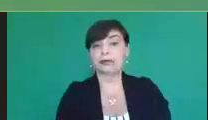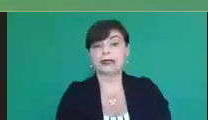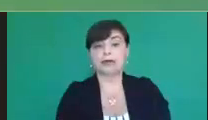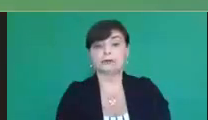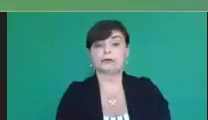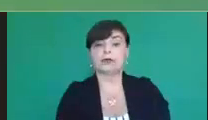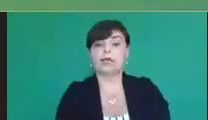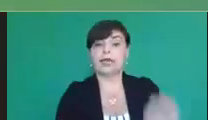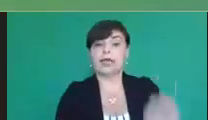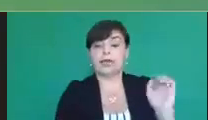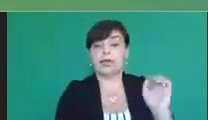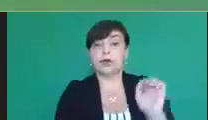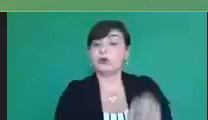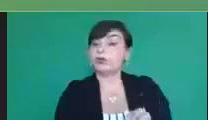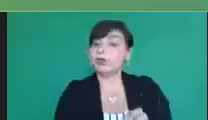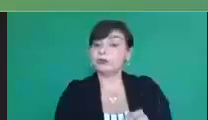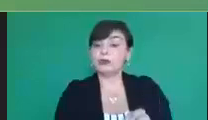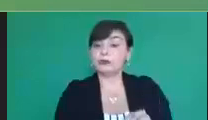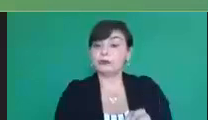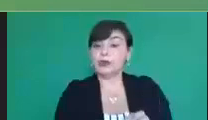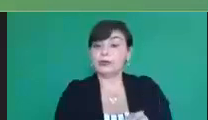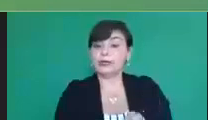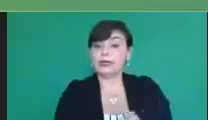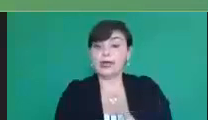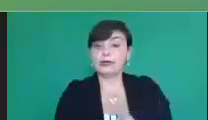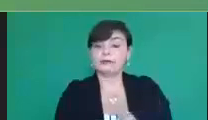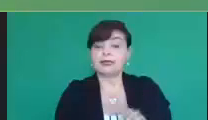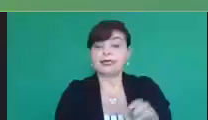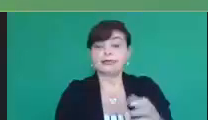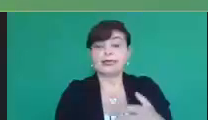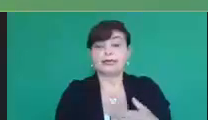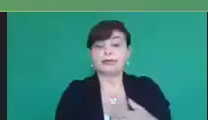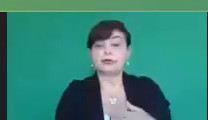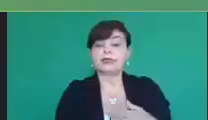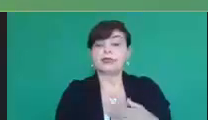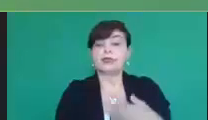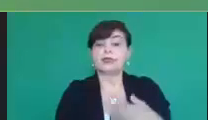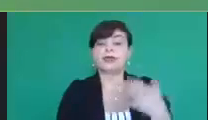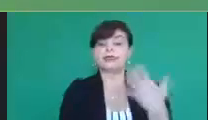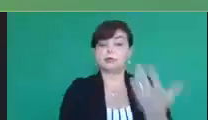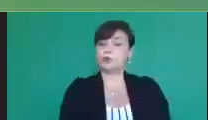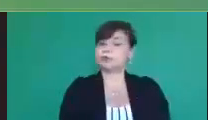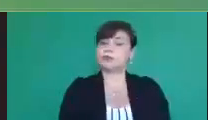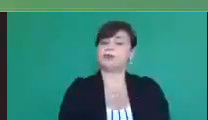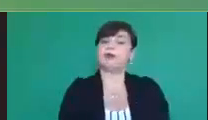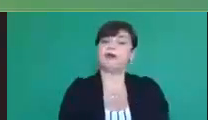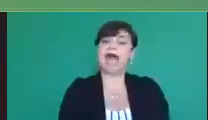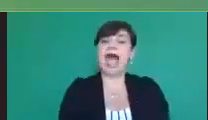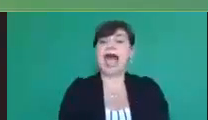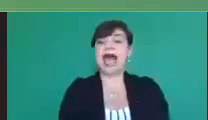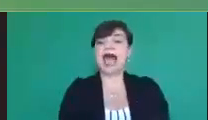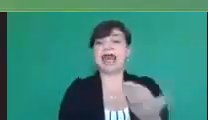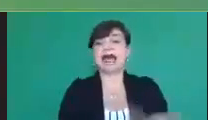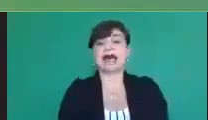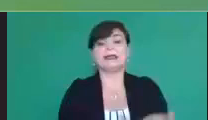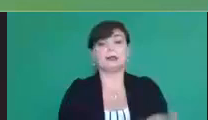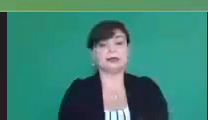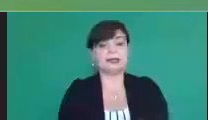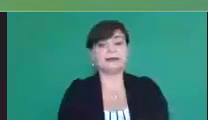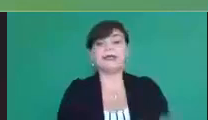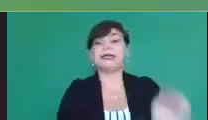aplicaban. Uno de los puntos que no aplicaba es que el procedimiento hace mucha mención a la carne